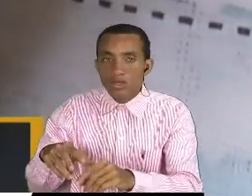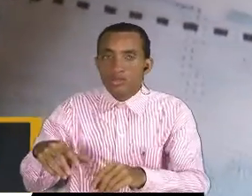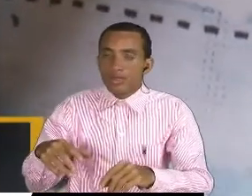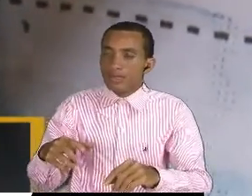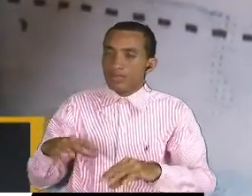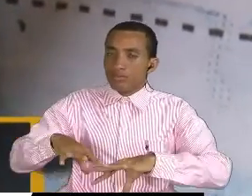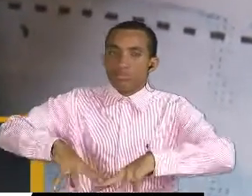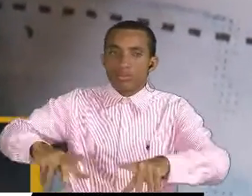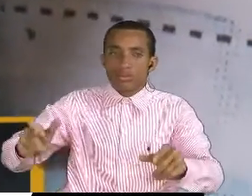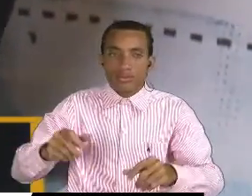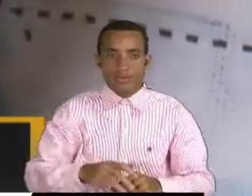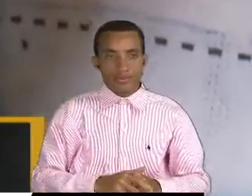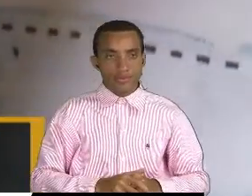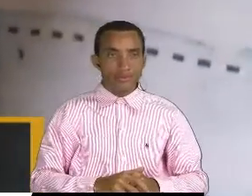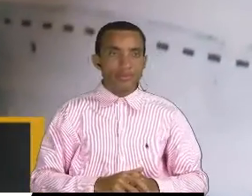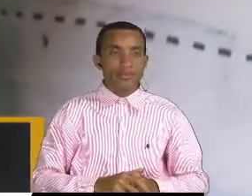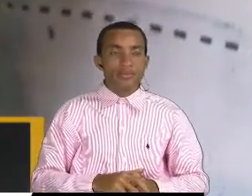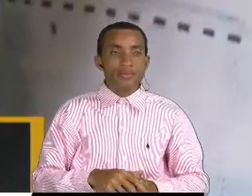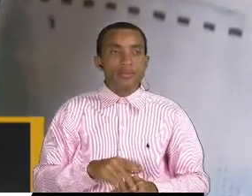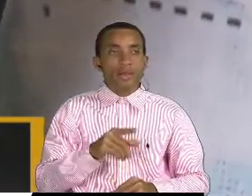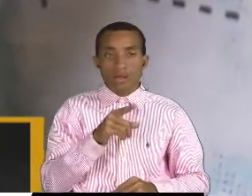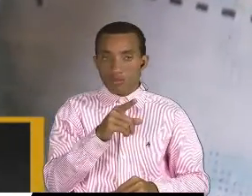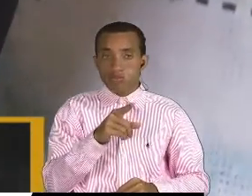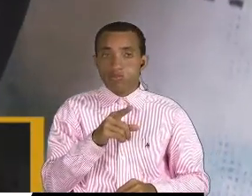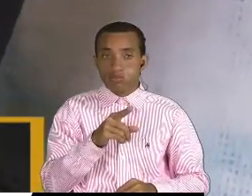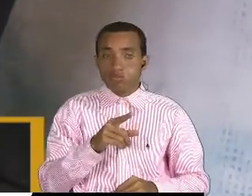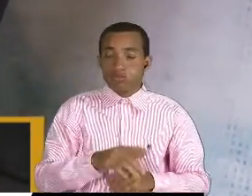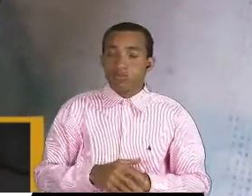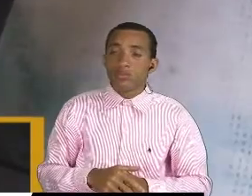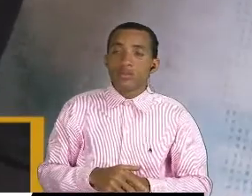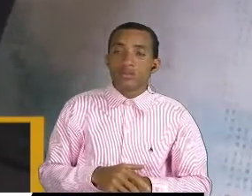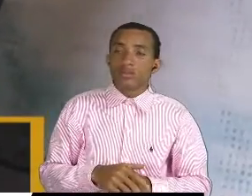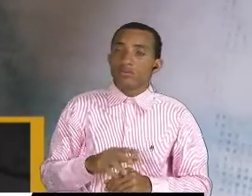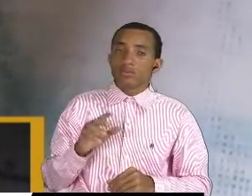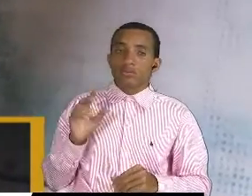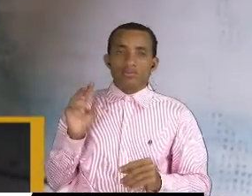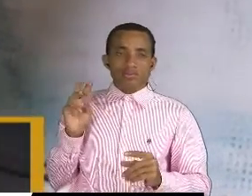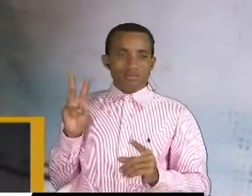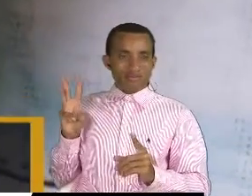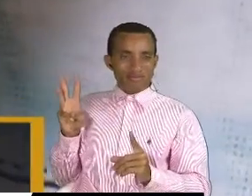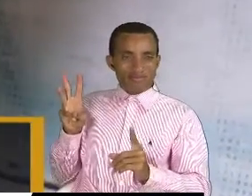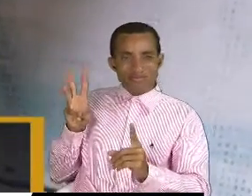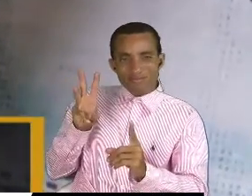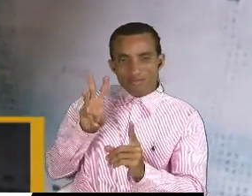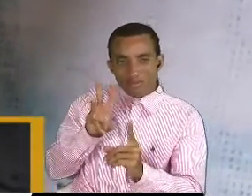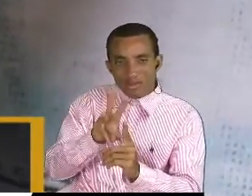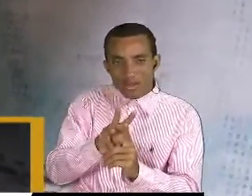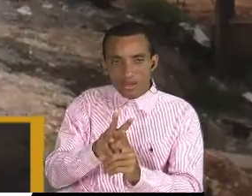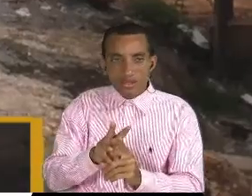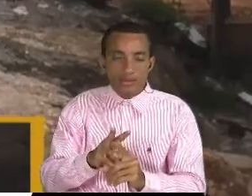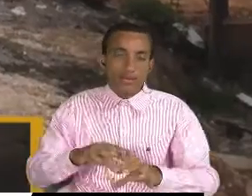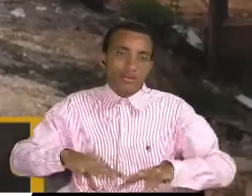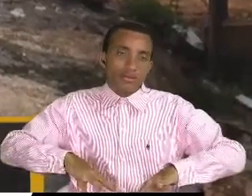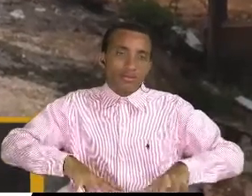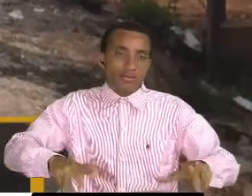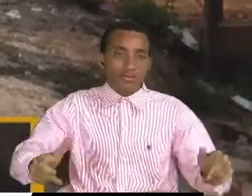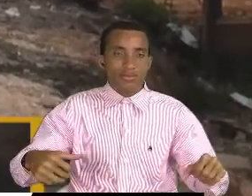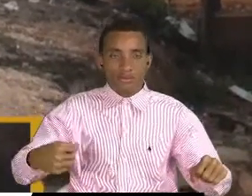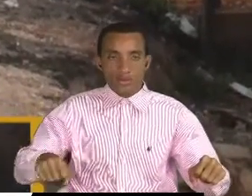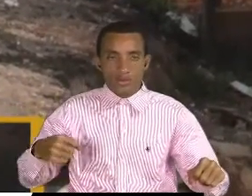aquí unos cobradores y en esos momentos llegaron tres muchachos delincuentes y le quitaron la moto y se la llevaron al